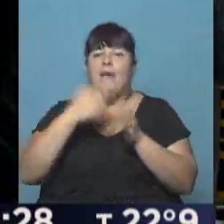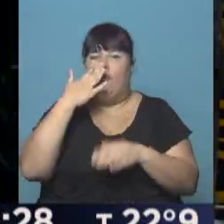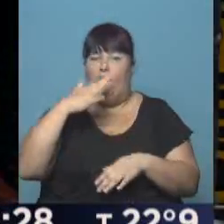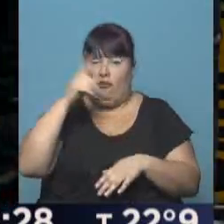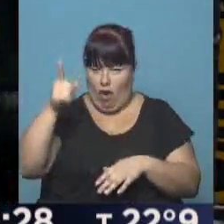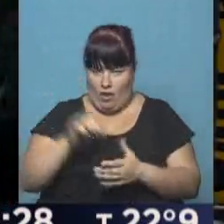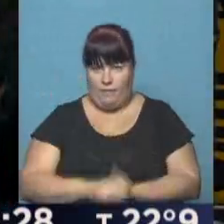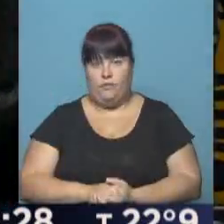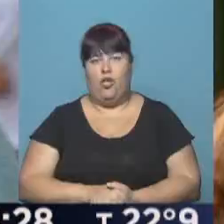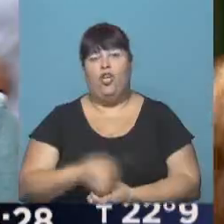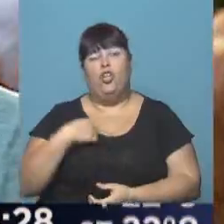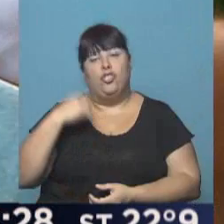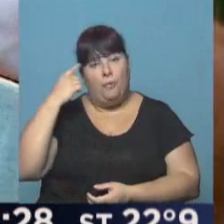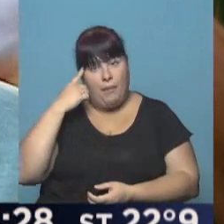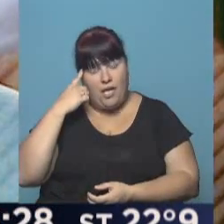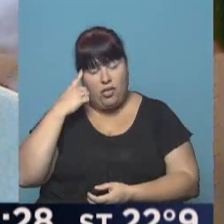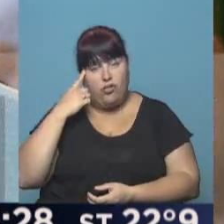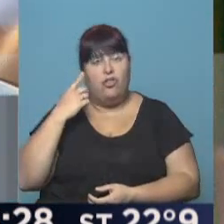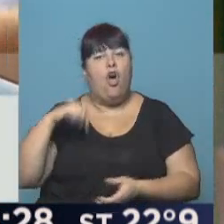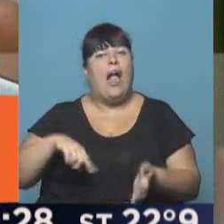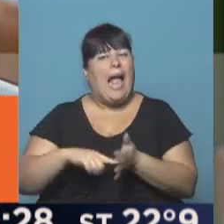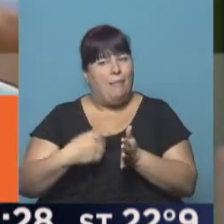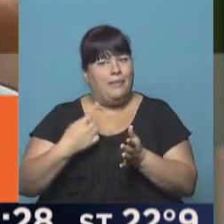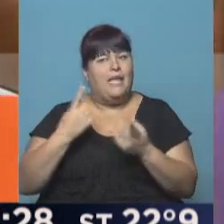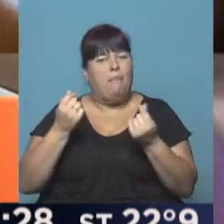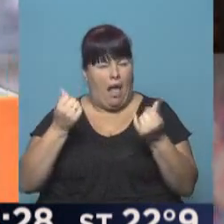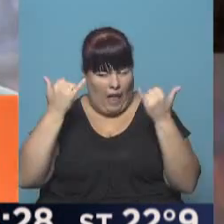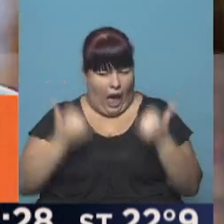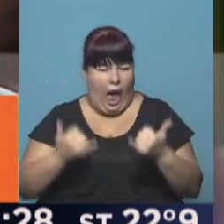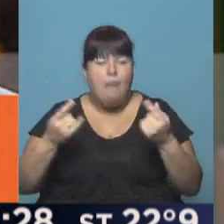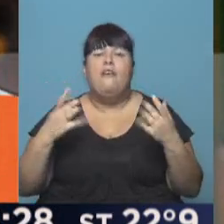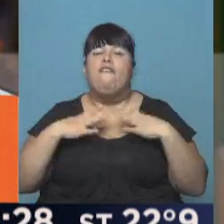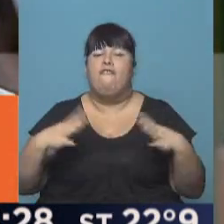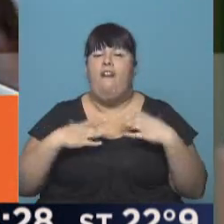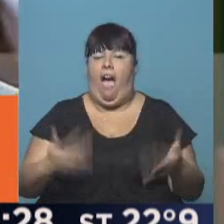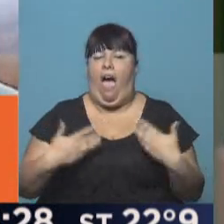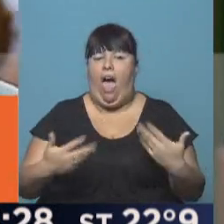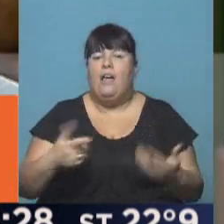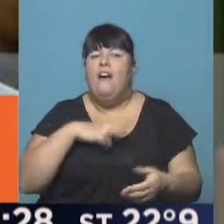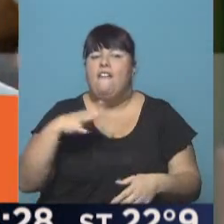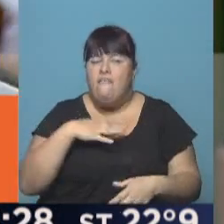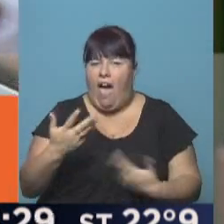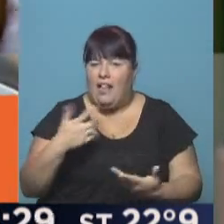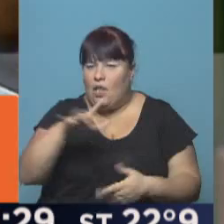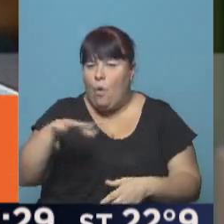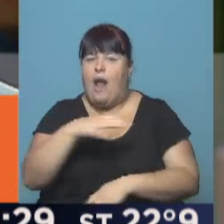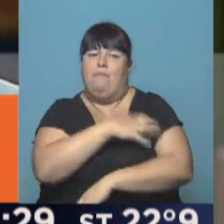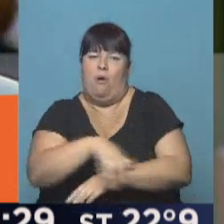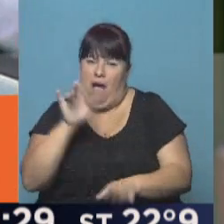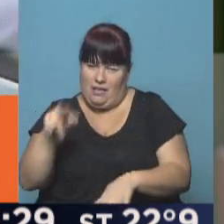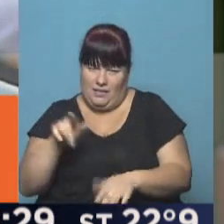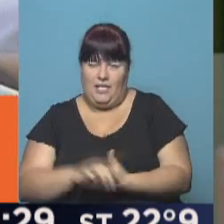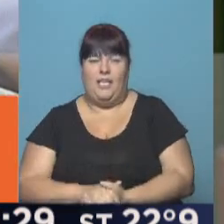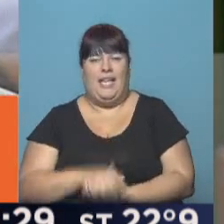flores yo creo que la ciudad en un montón de plata y faltan las cosas faltan donde faltan donde hacen falta eso es el problema